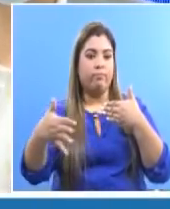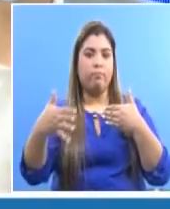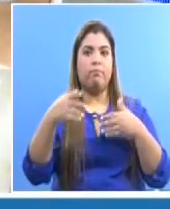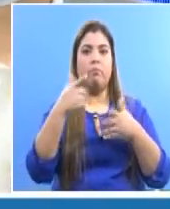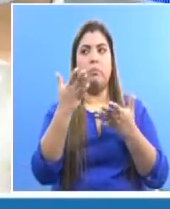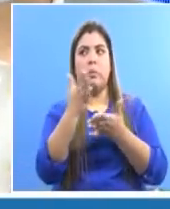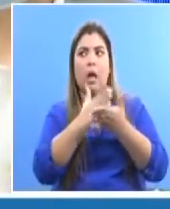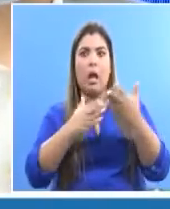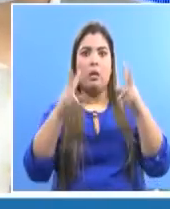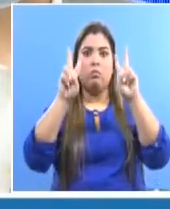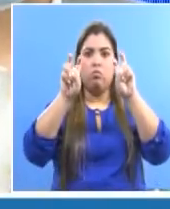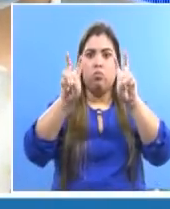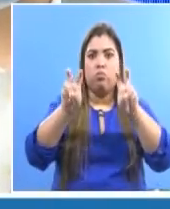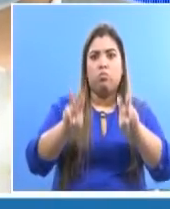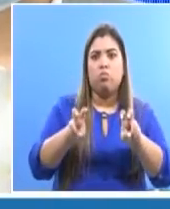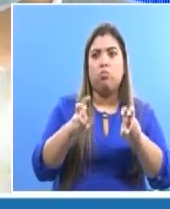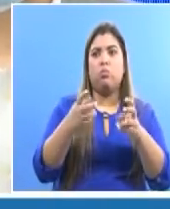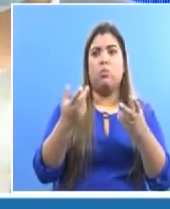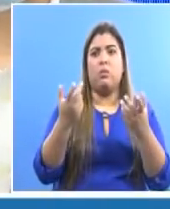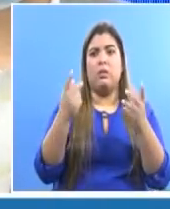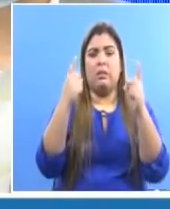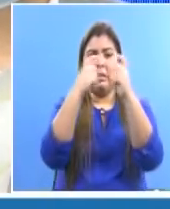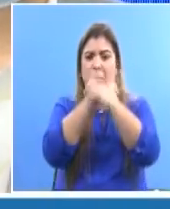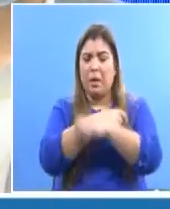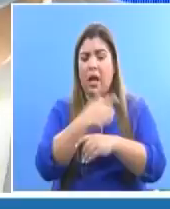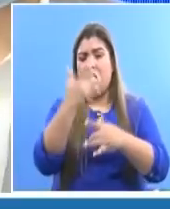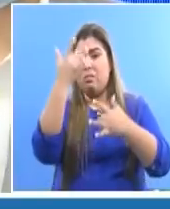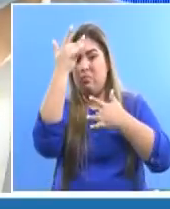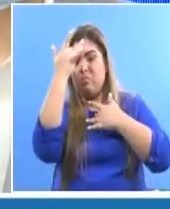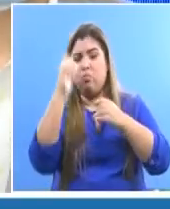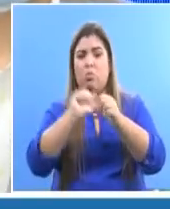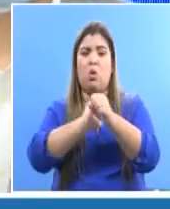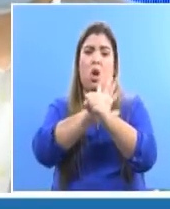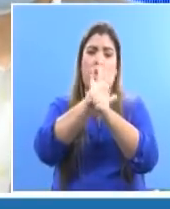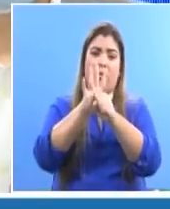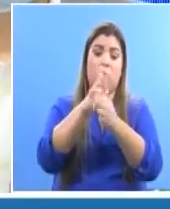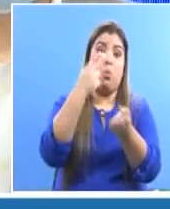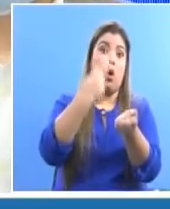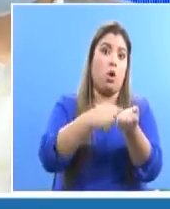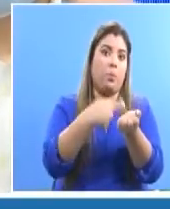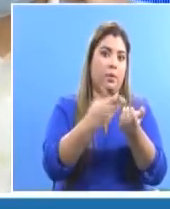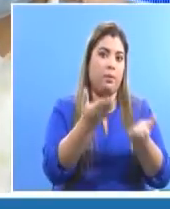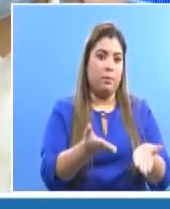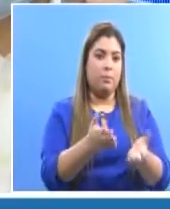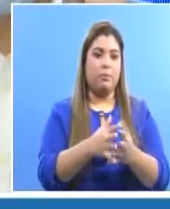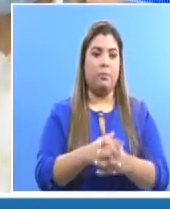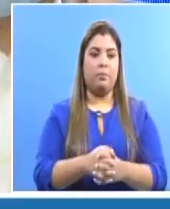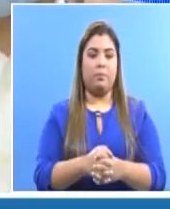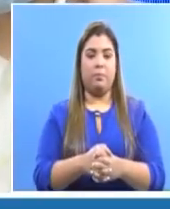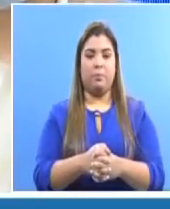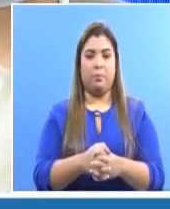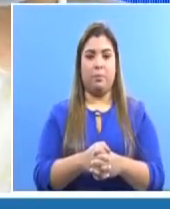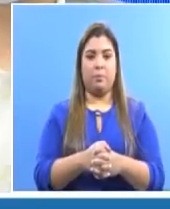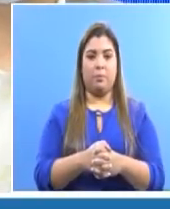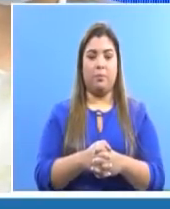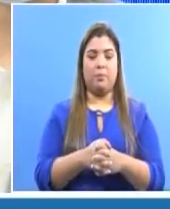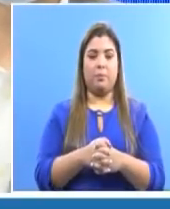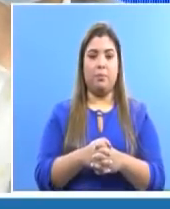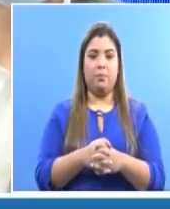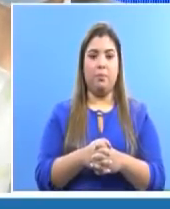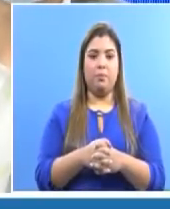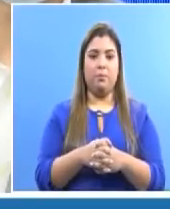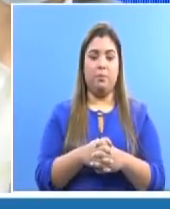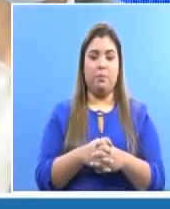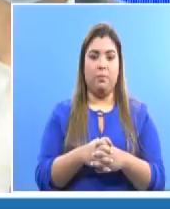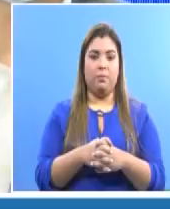un pronóstico más complicado desde el punto de vista hospitalario. Cuando vemos las características de